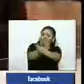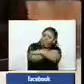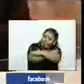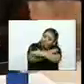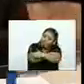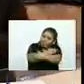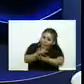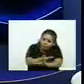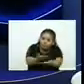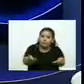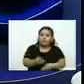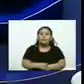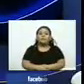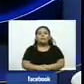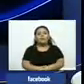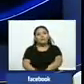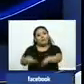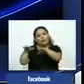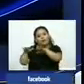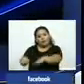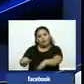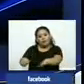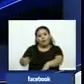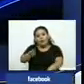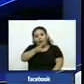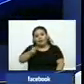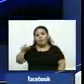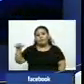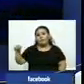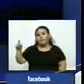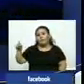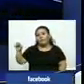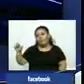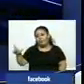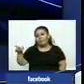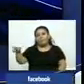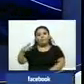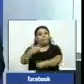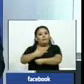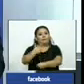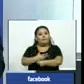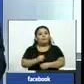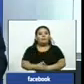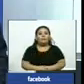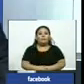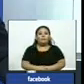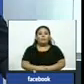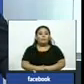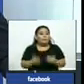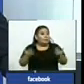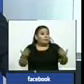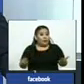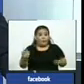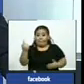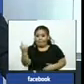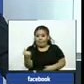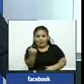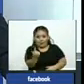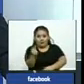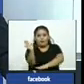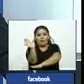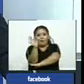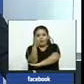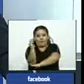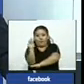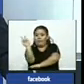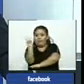para todos los salvadoreños. Muchas gracias, Axel. Axel Cardona desde Guatemala. Y los diplomáticos de Venezuela que